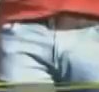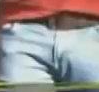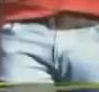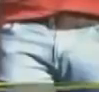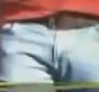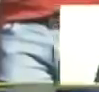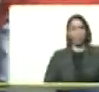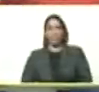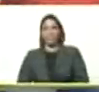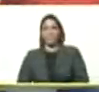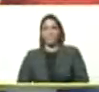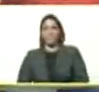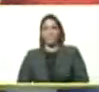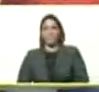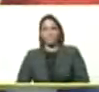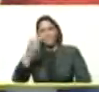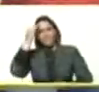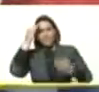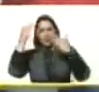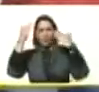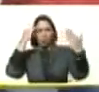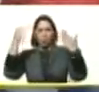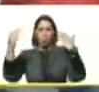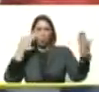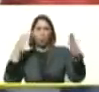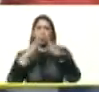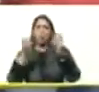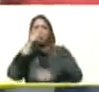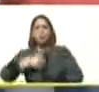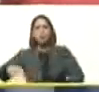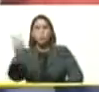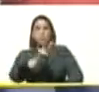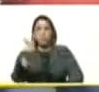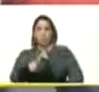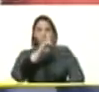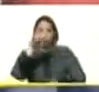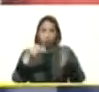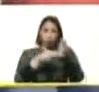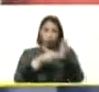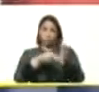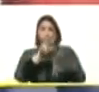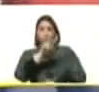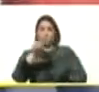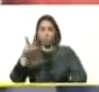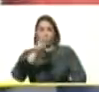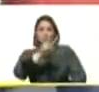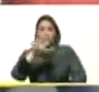de Venezuela. Hoy, 23 de enero del año 2022,